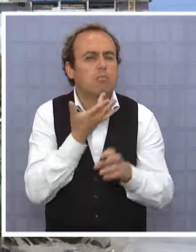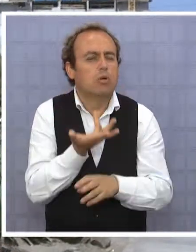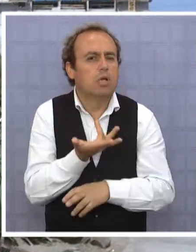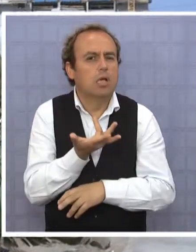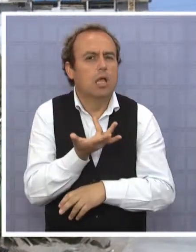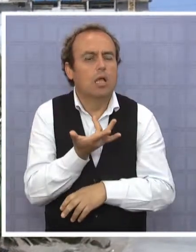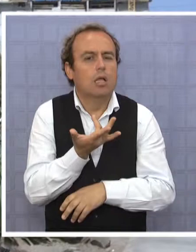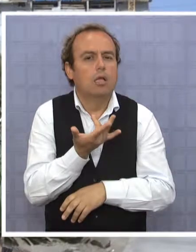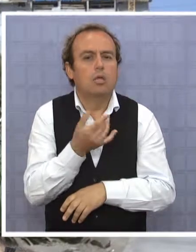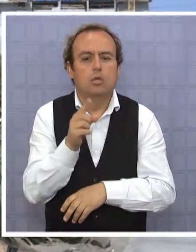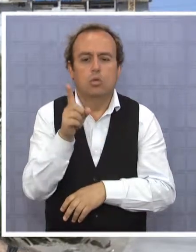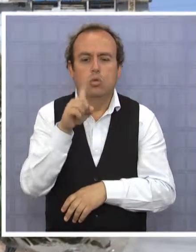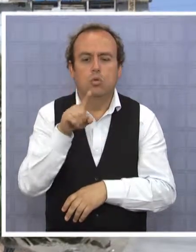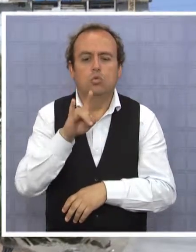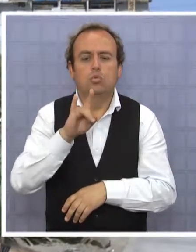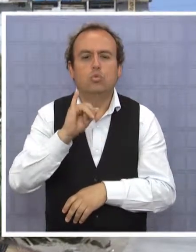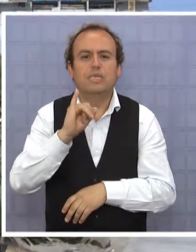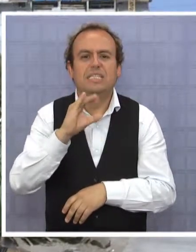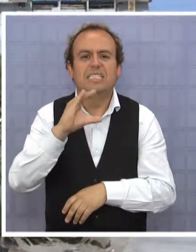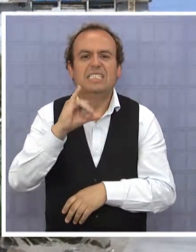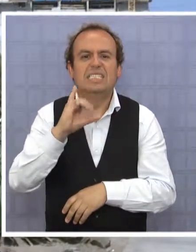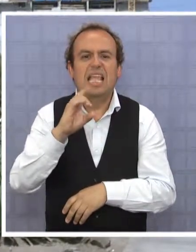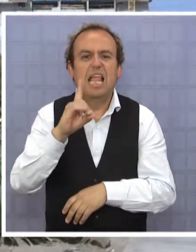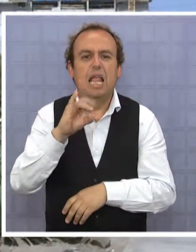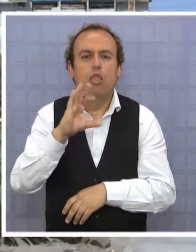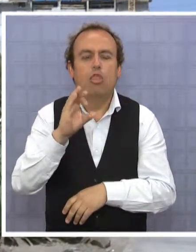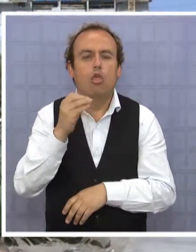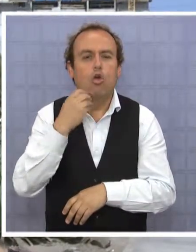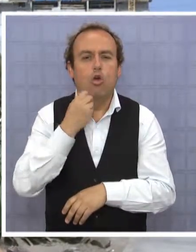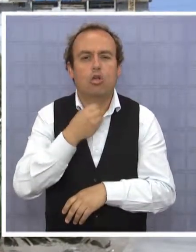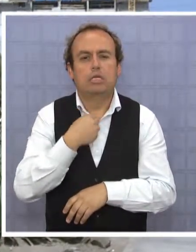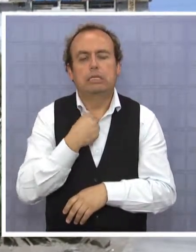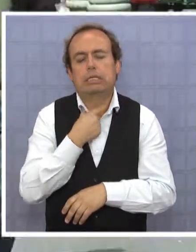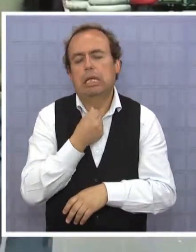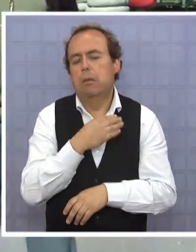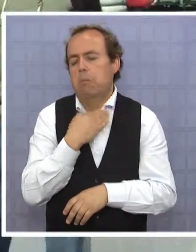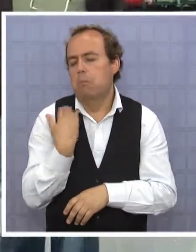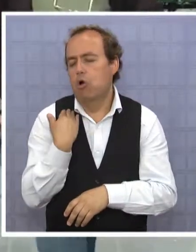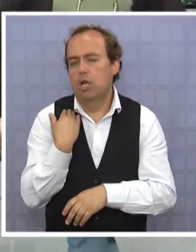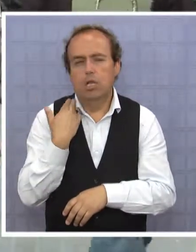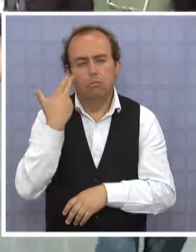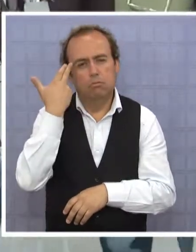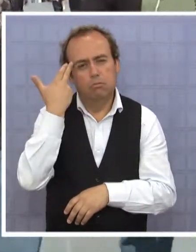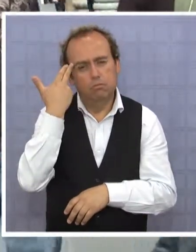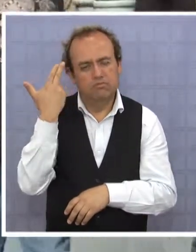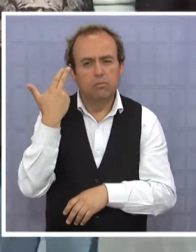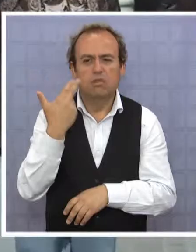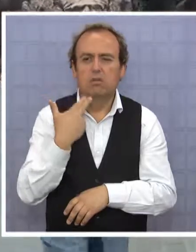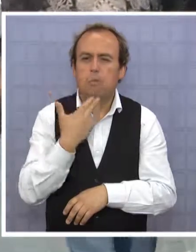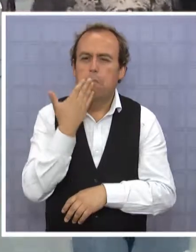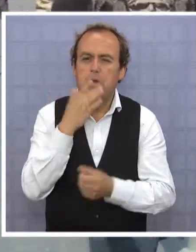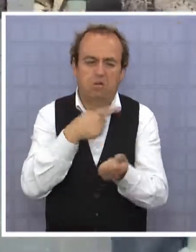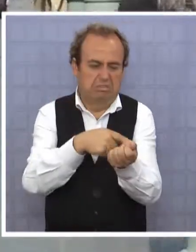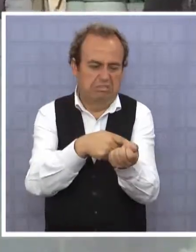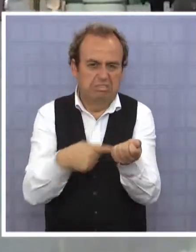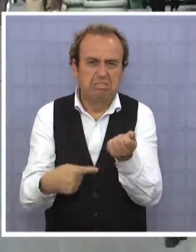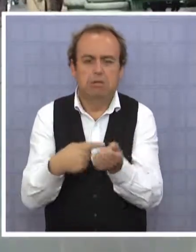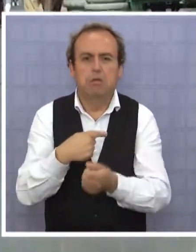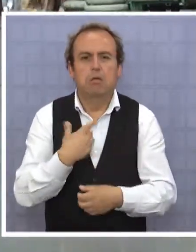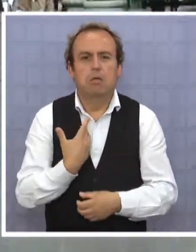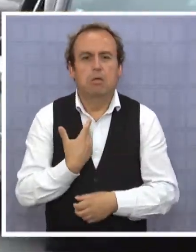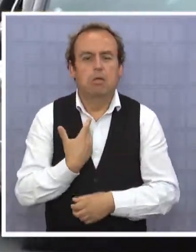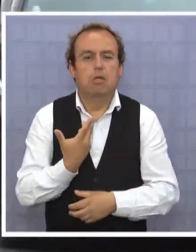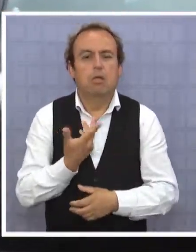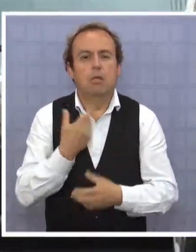con algunas variables biológicas que son sensibles a la luminosidad en las personas depresivas se presentan manifestaciones que